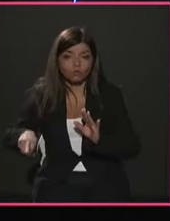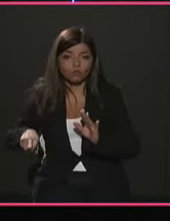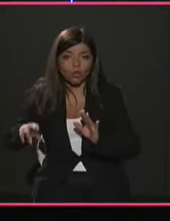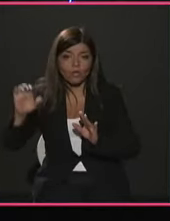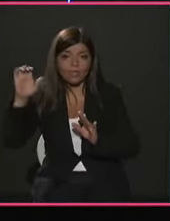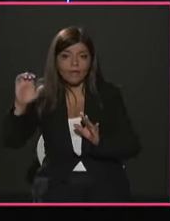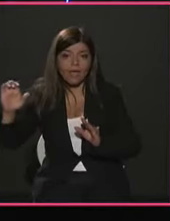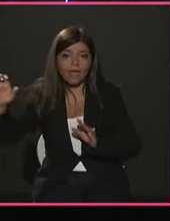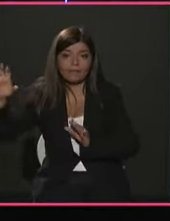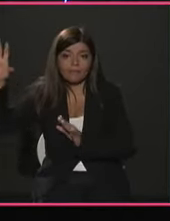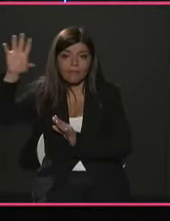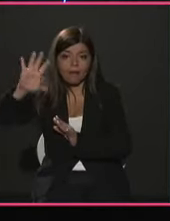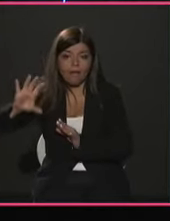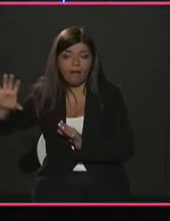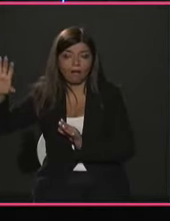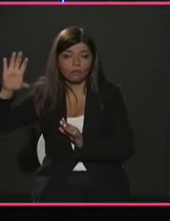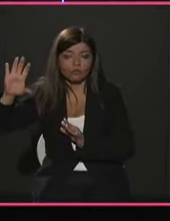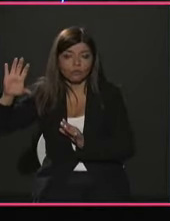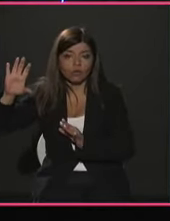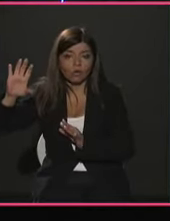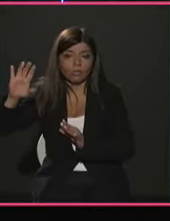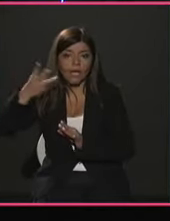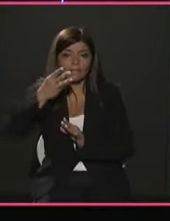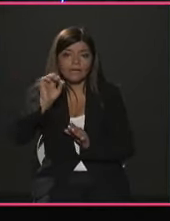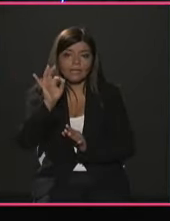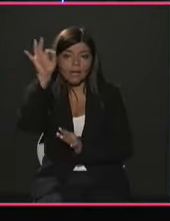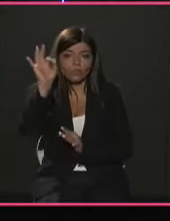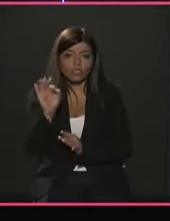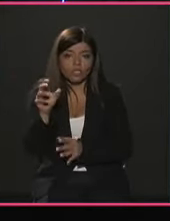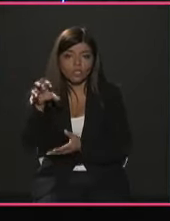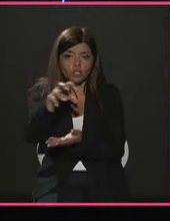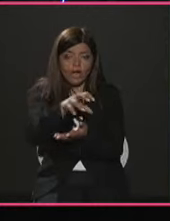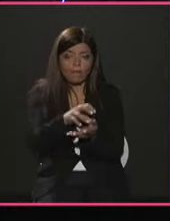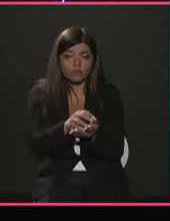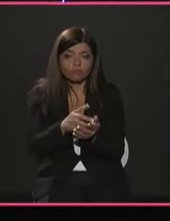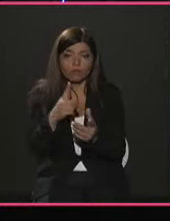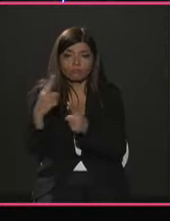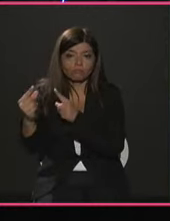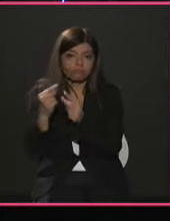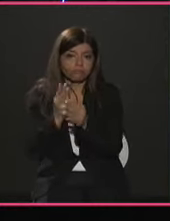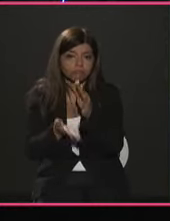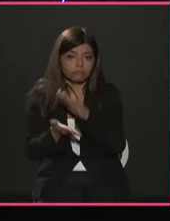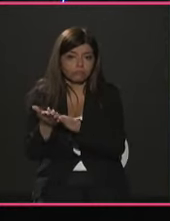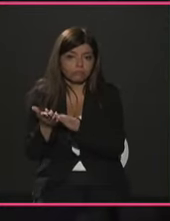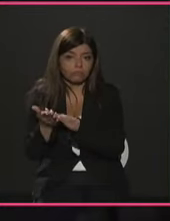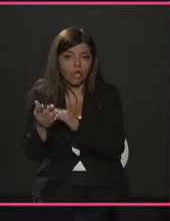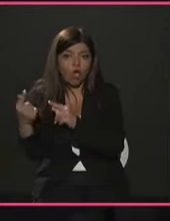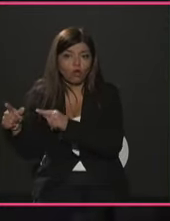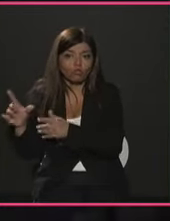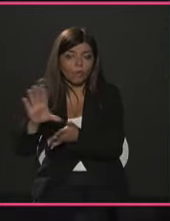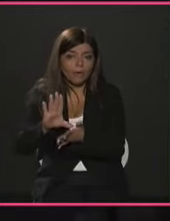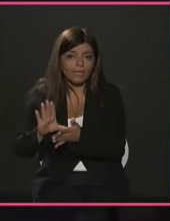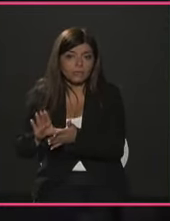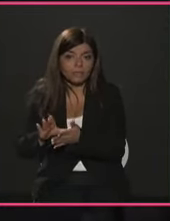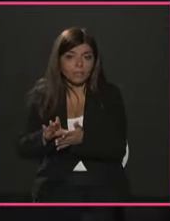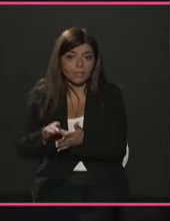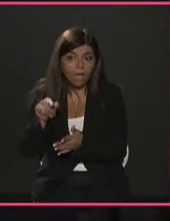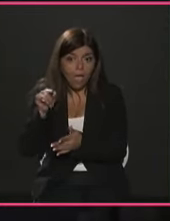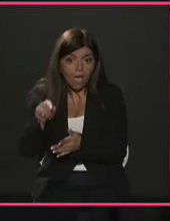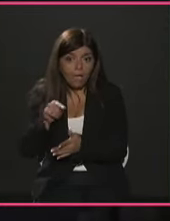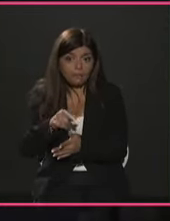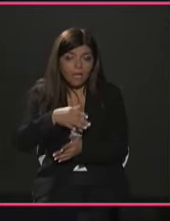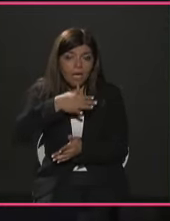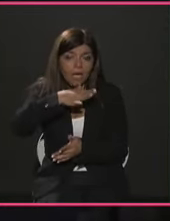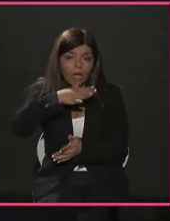y del este de la región 30% de la población se está vive en países con escasez